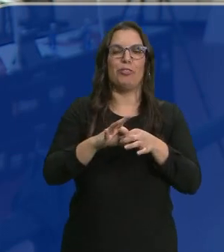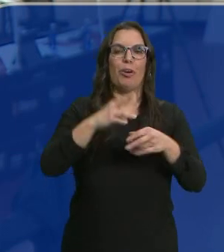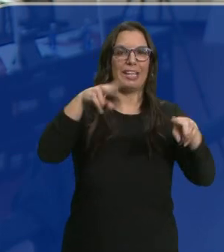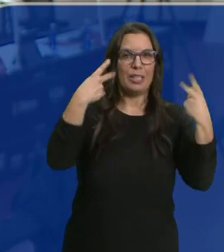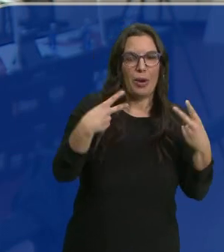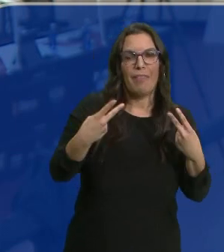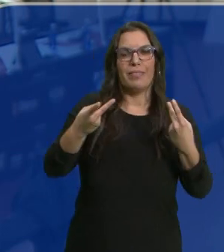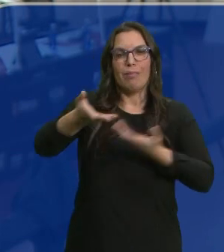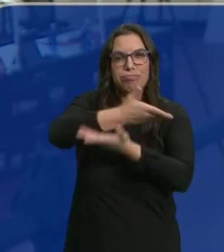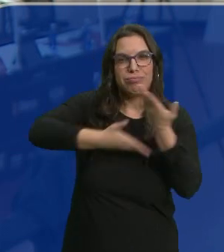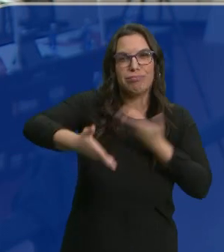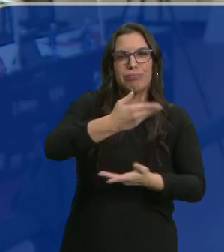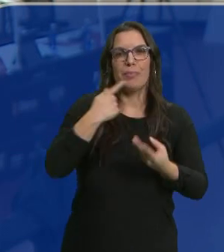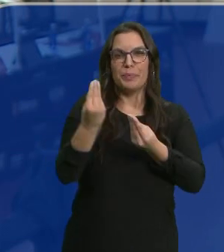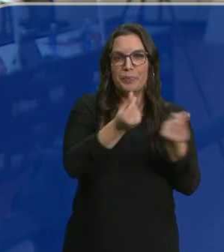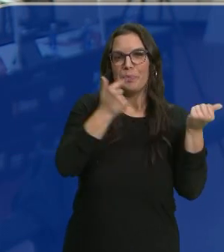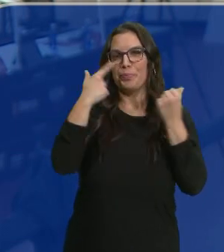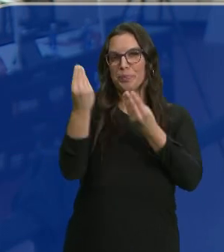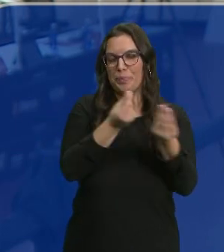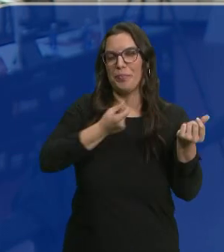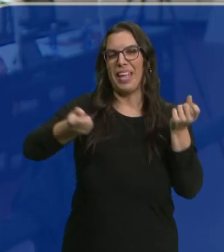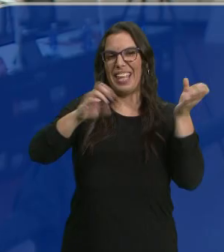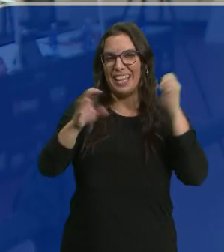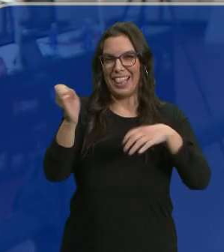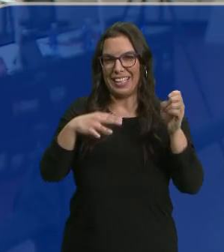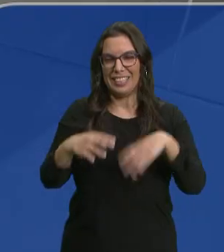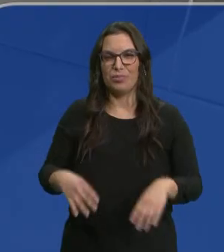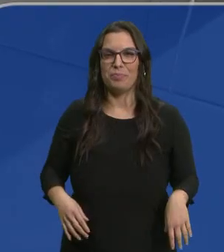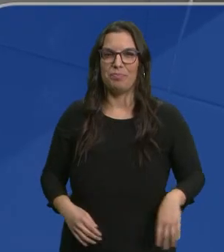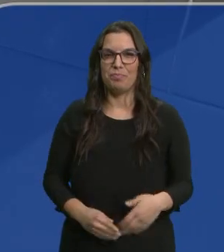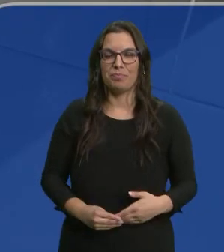de intercambio de aromas, sabores e ingredientes.